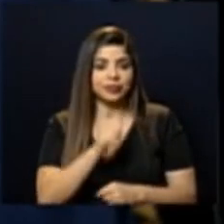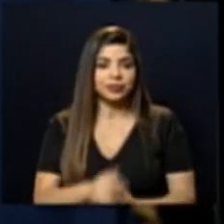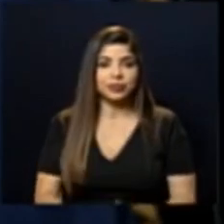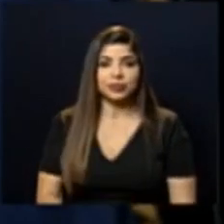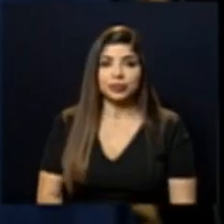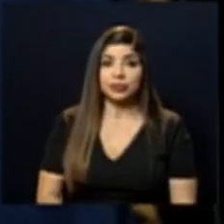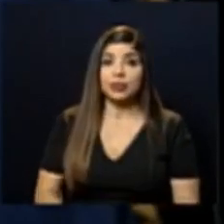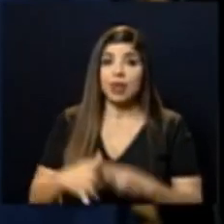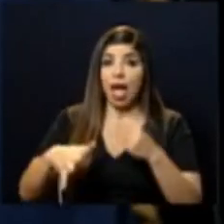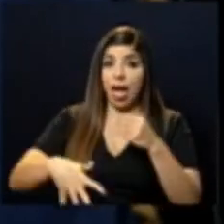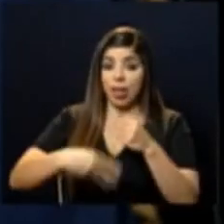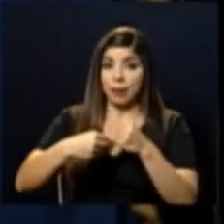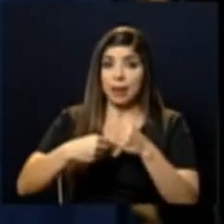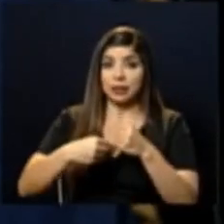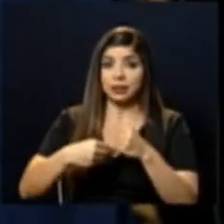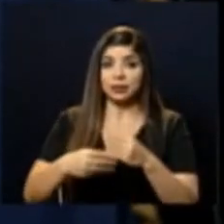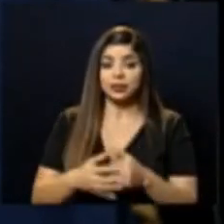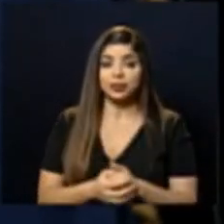Además,